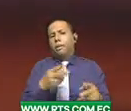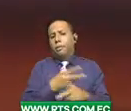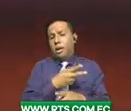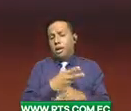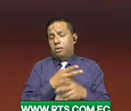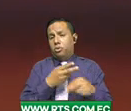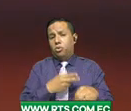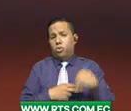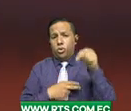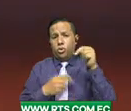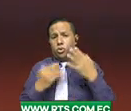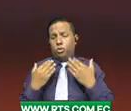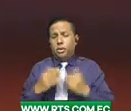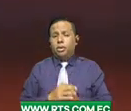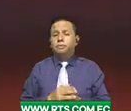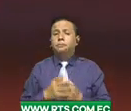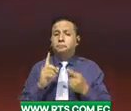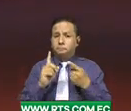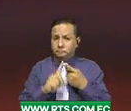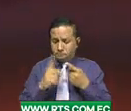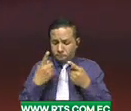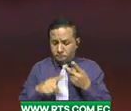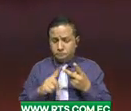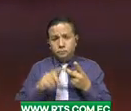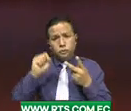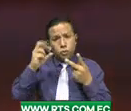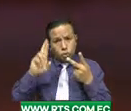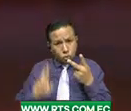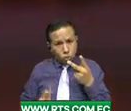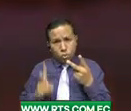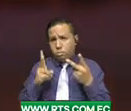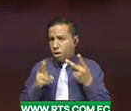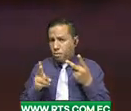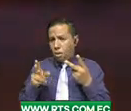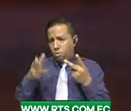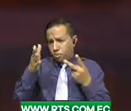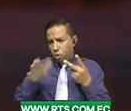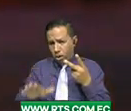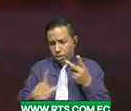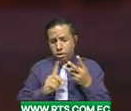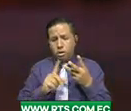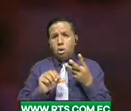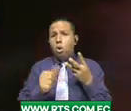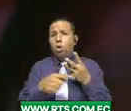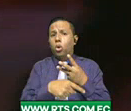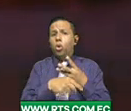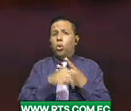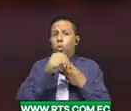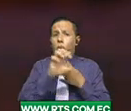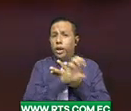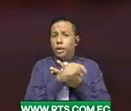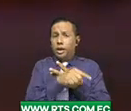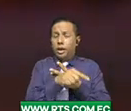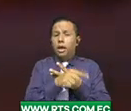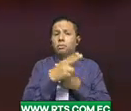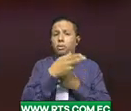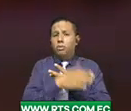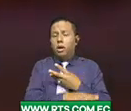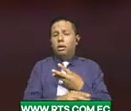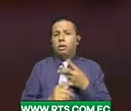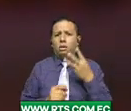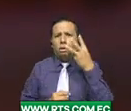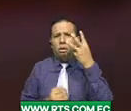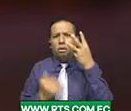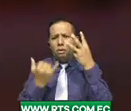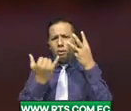Guayaquil. Aparte, en el sur también se ha dado otra muerte violenta, y en el sector de Socio Vivienda, pues en una misma noche estamos